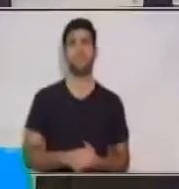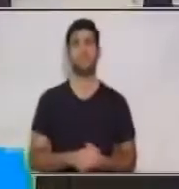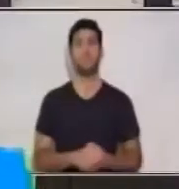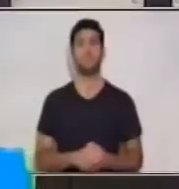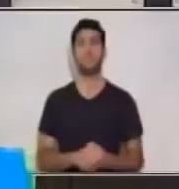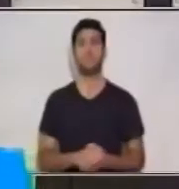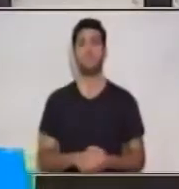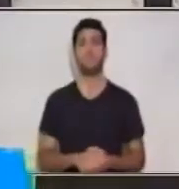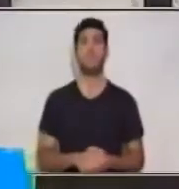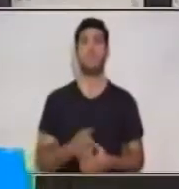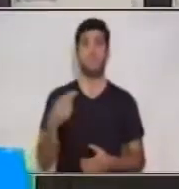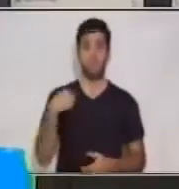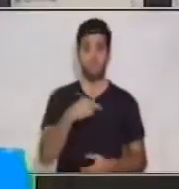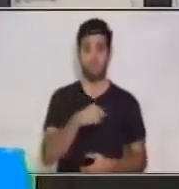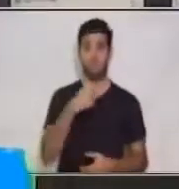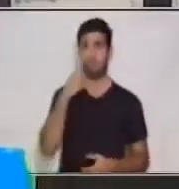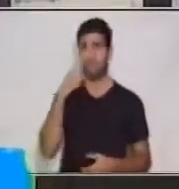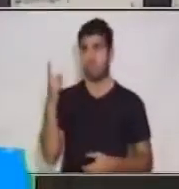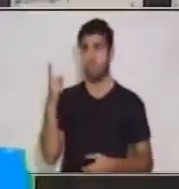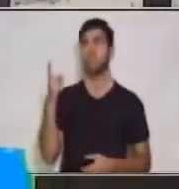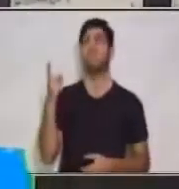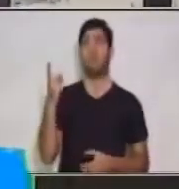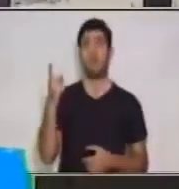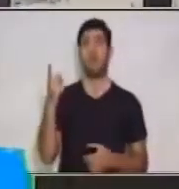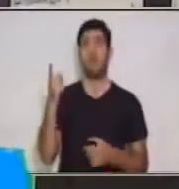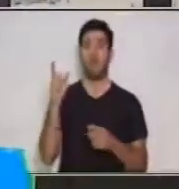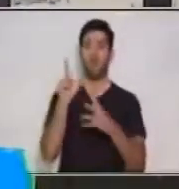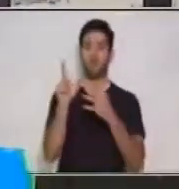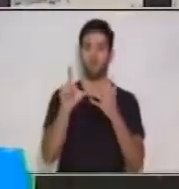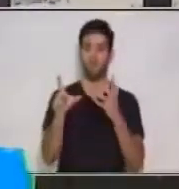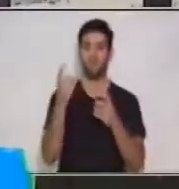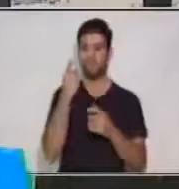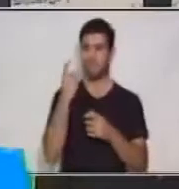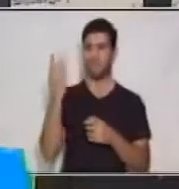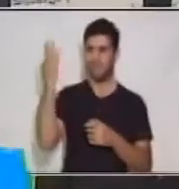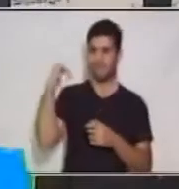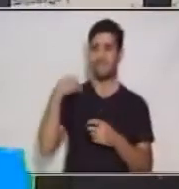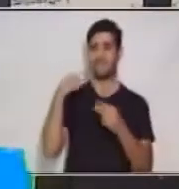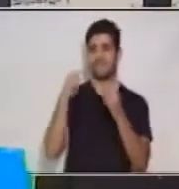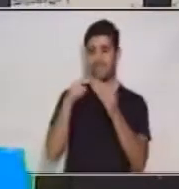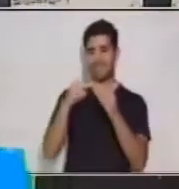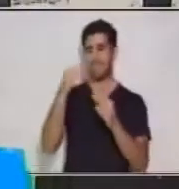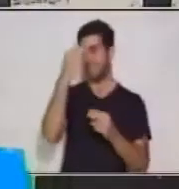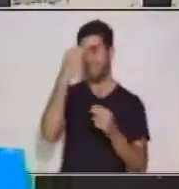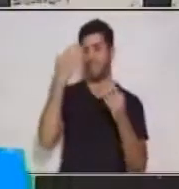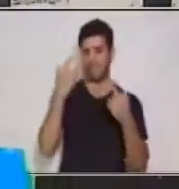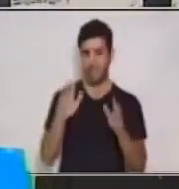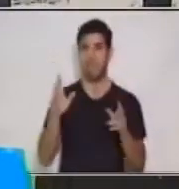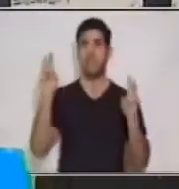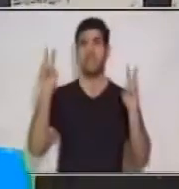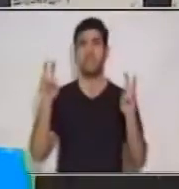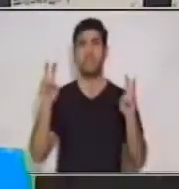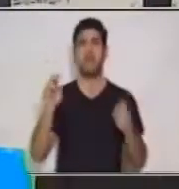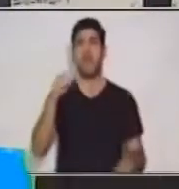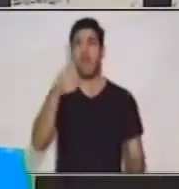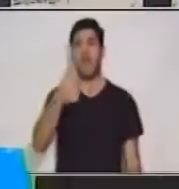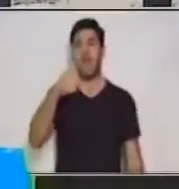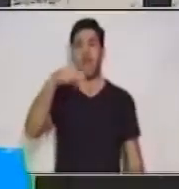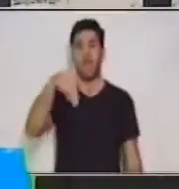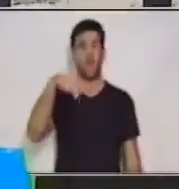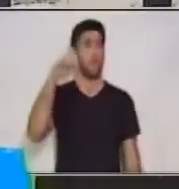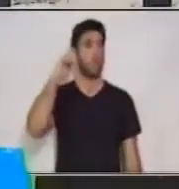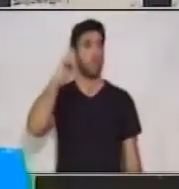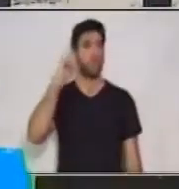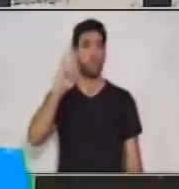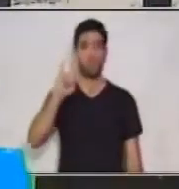Vamos a hacer la activación de conocimientos previos con el tema ángulos. Los ángulos